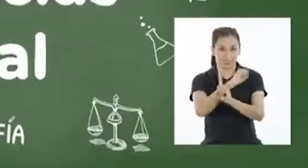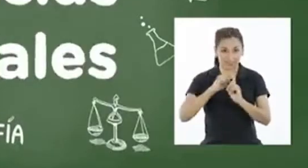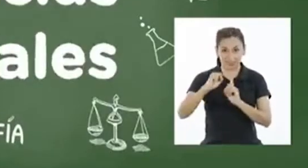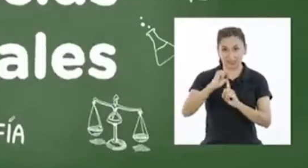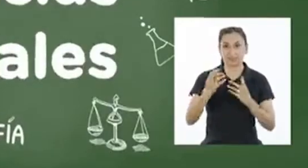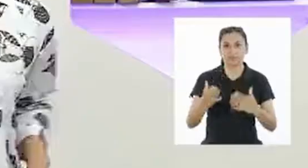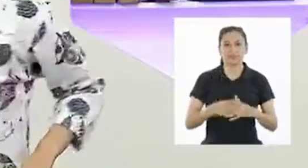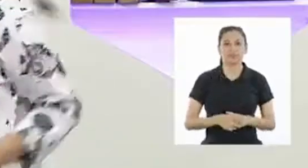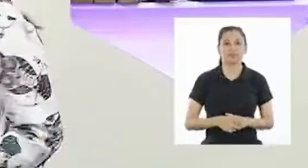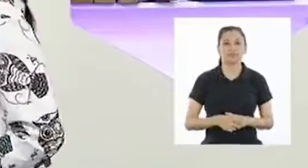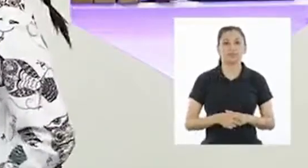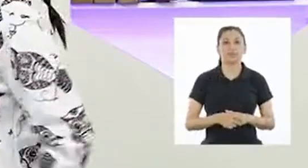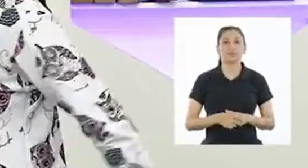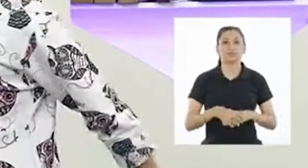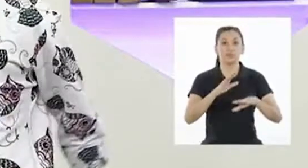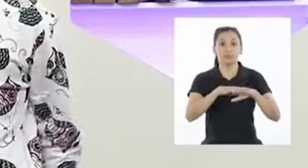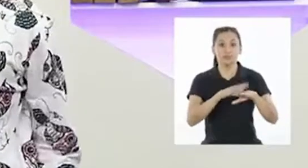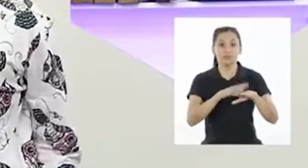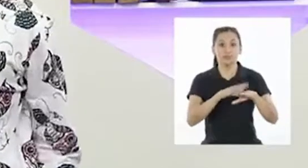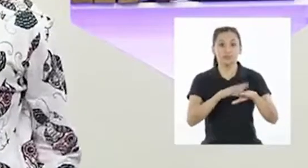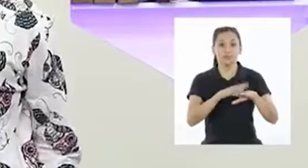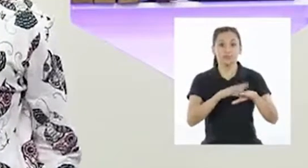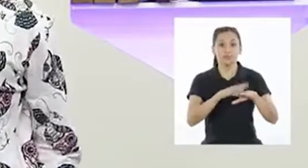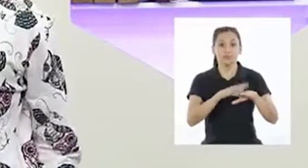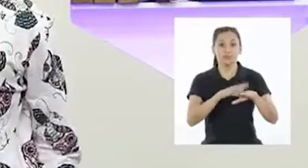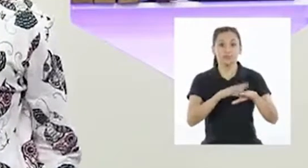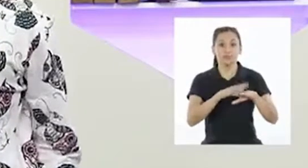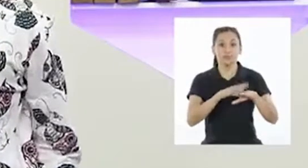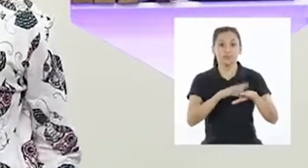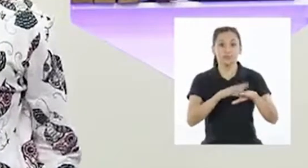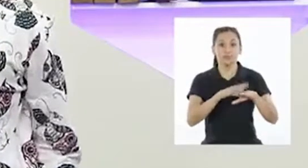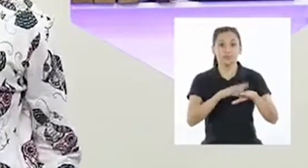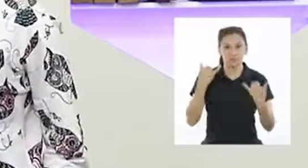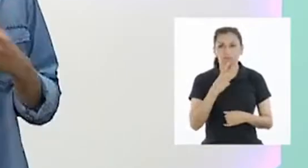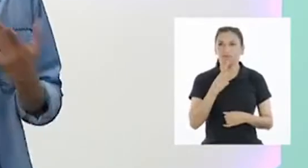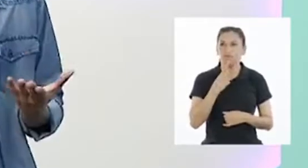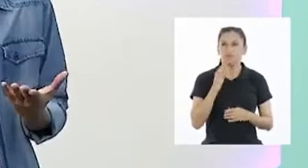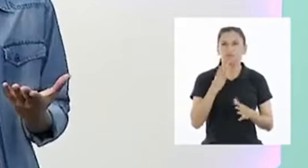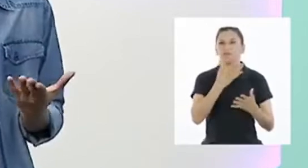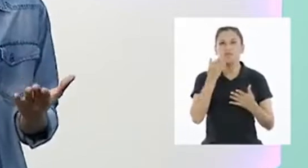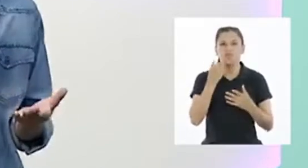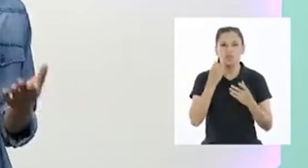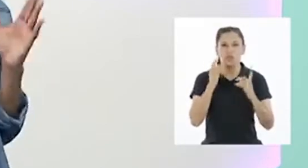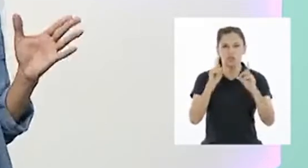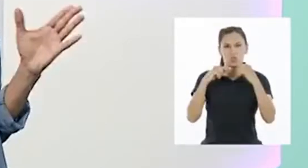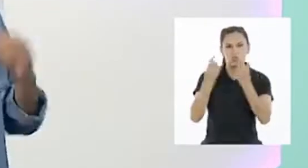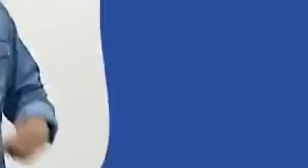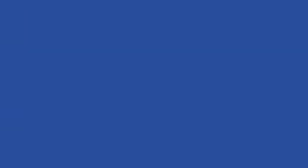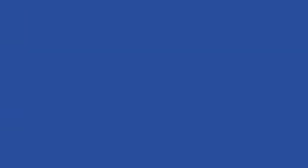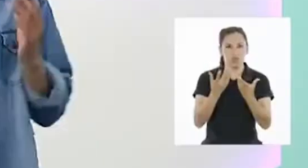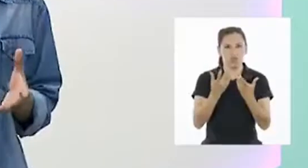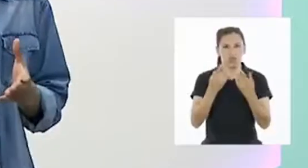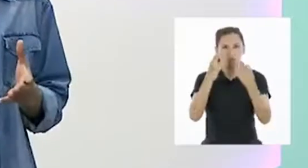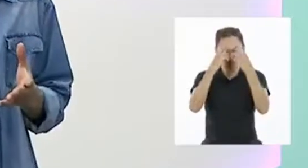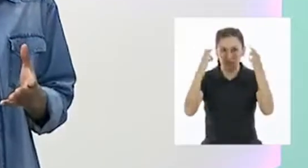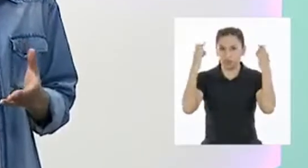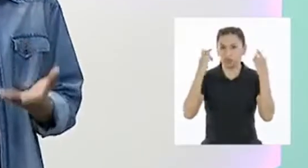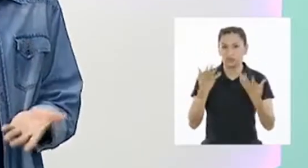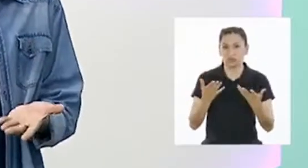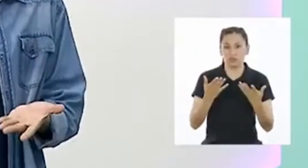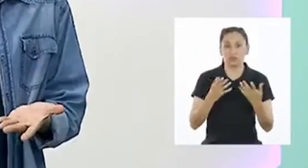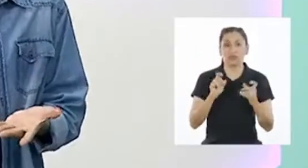sociales! Mario, ¿de verdad estaremos en el 2021? Mejor hagamos una reunión de equipo con la promoción.